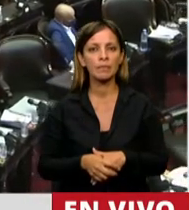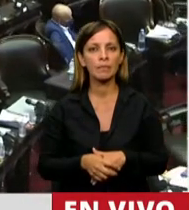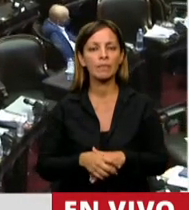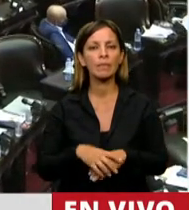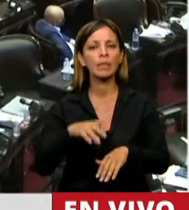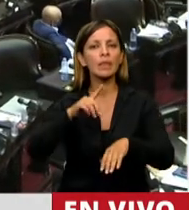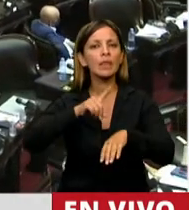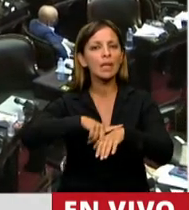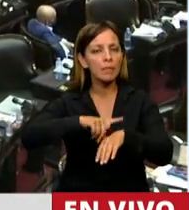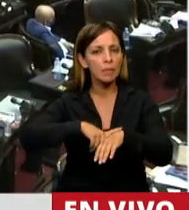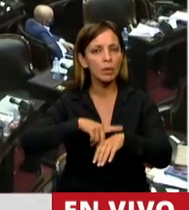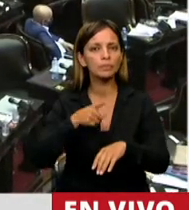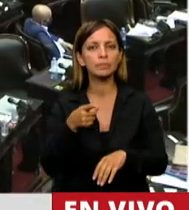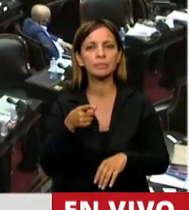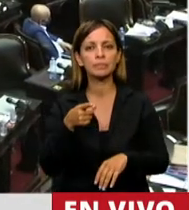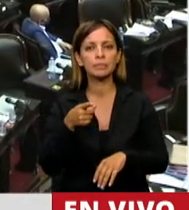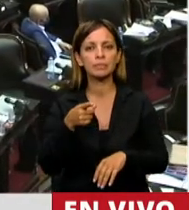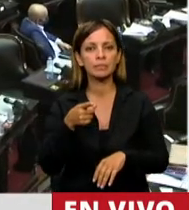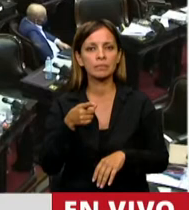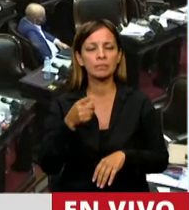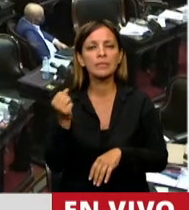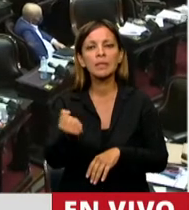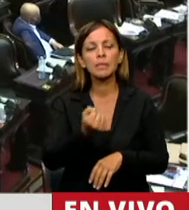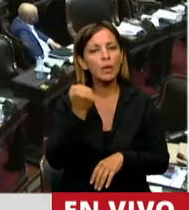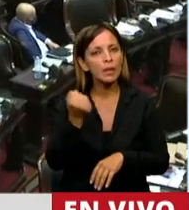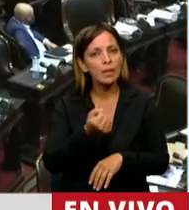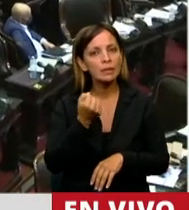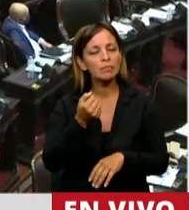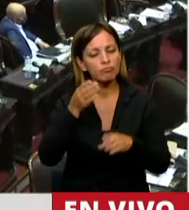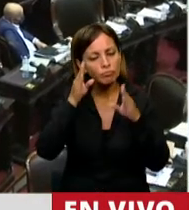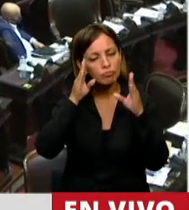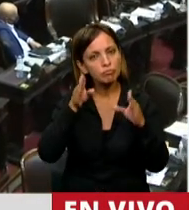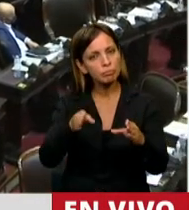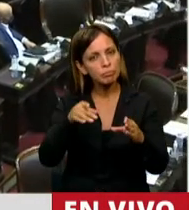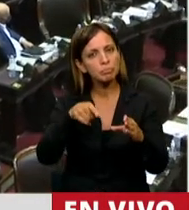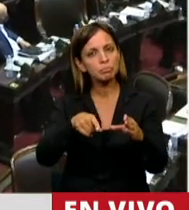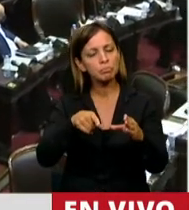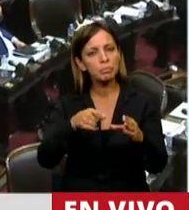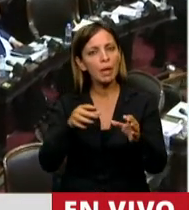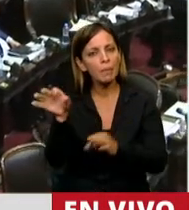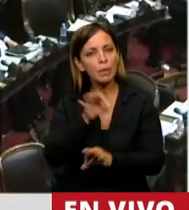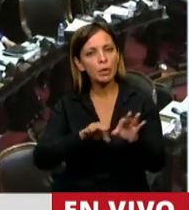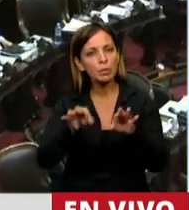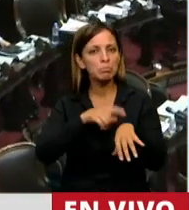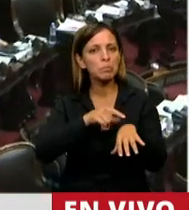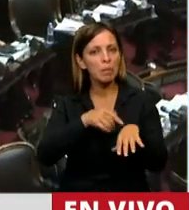el tiempo, la importancia que este beneficio se ha dado en un plazo